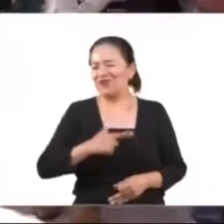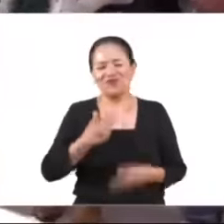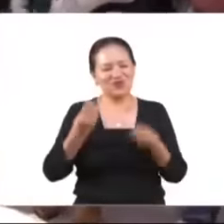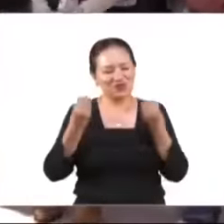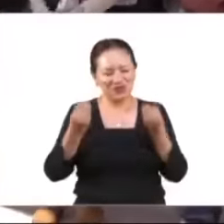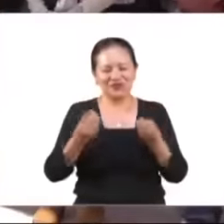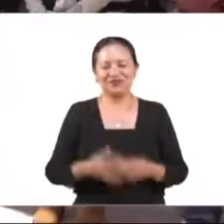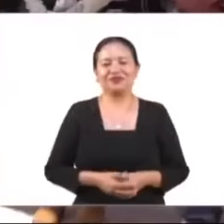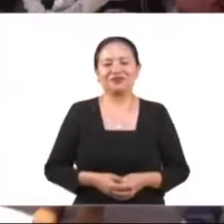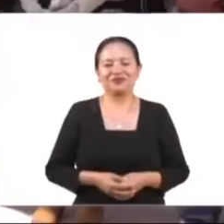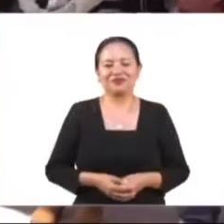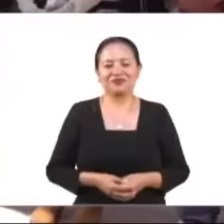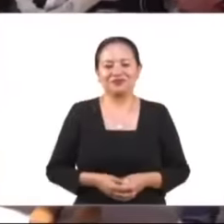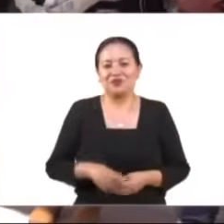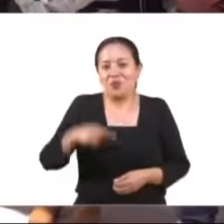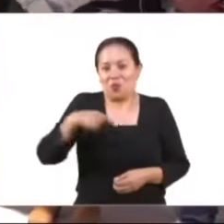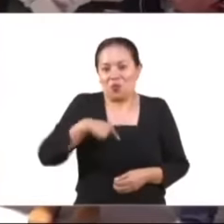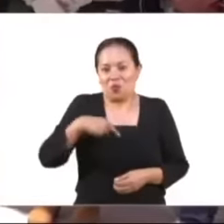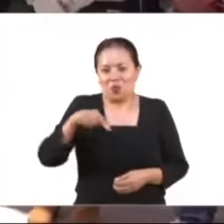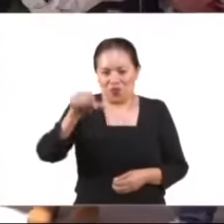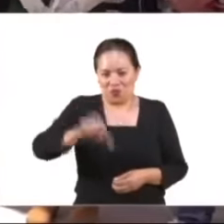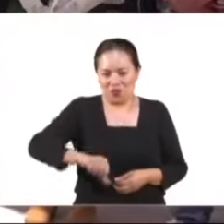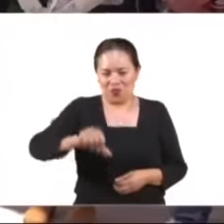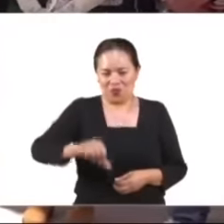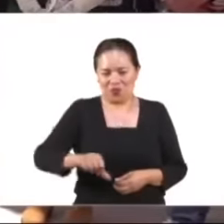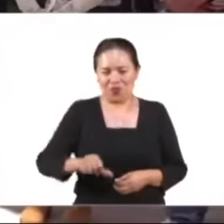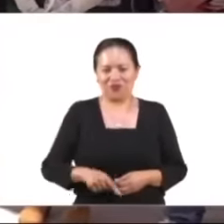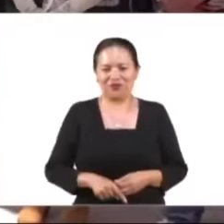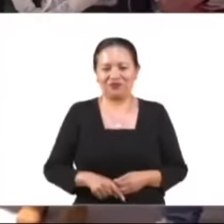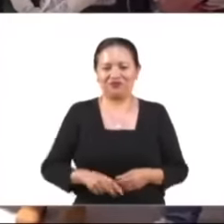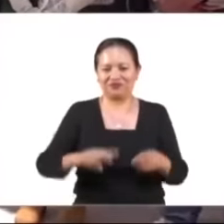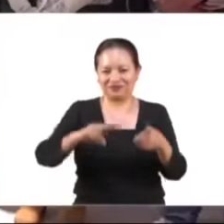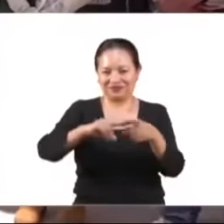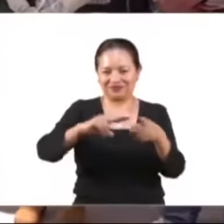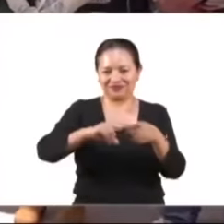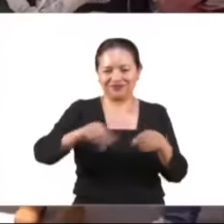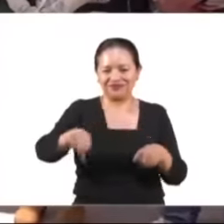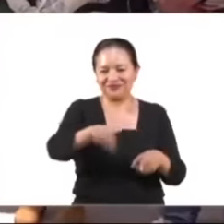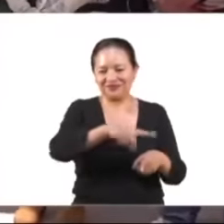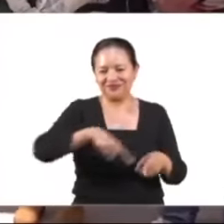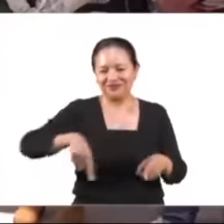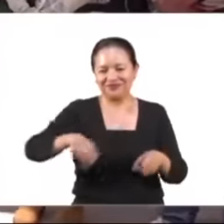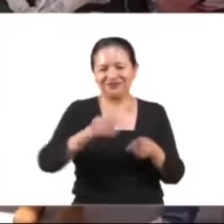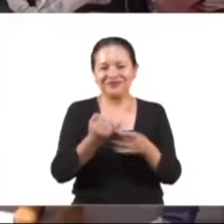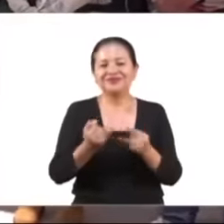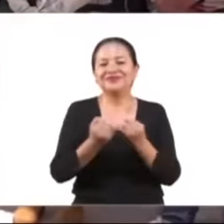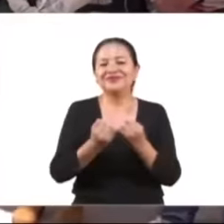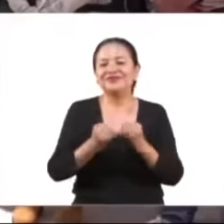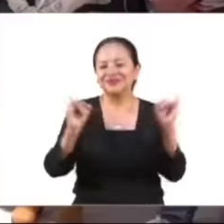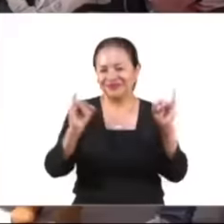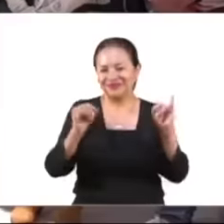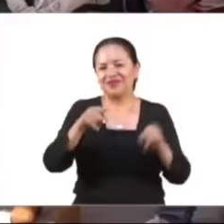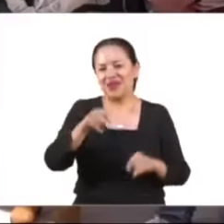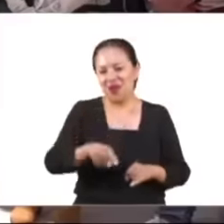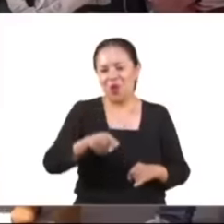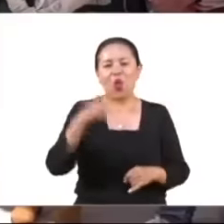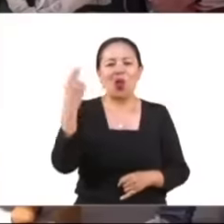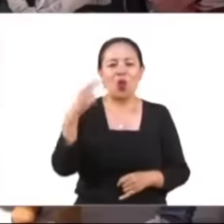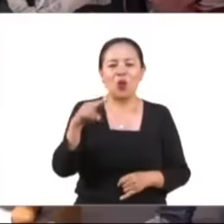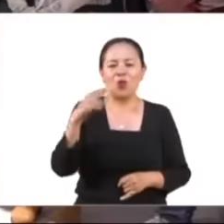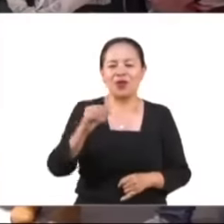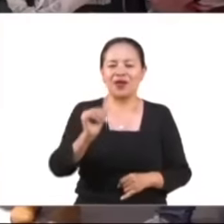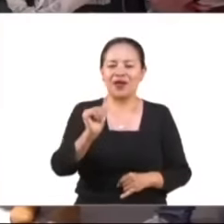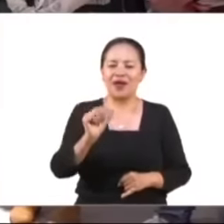Pues estamos inaugurando esta tercera etapa de este parque que se llama ave fénix